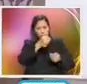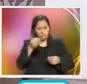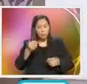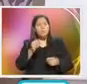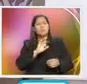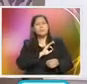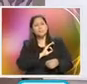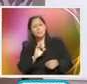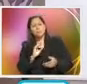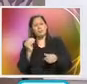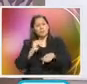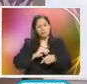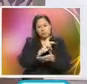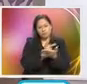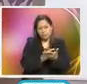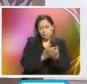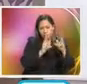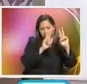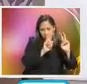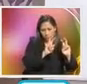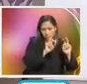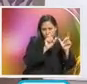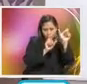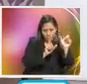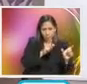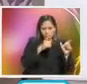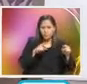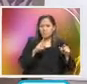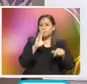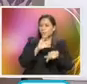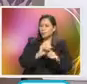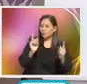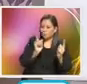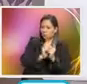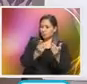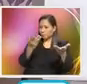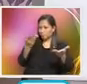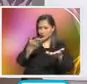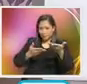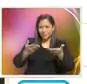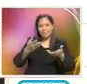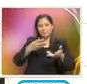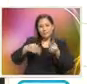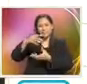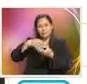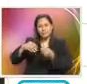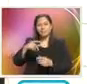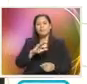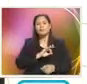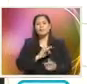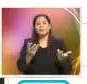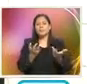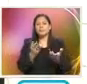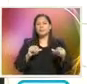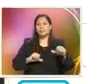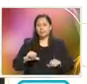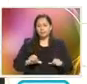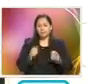podemos armar programas, ¿sí? Que les permita socializar. Incluso pueden hacer una actividad